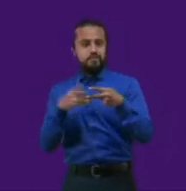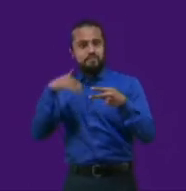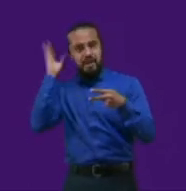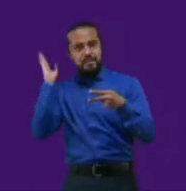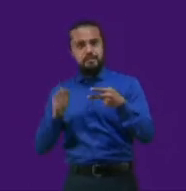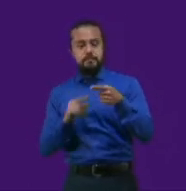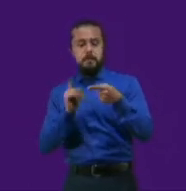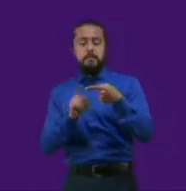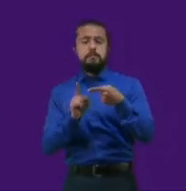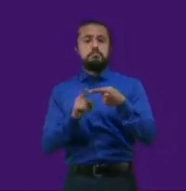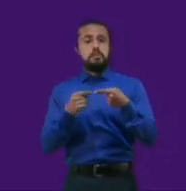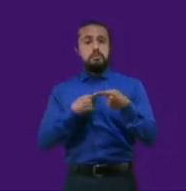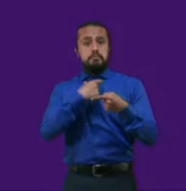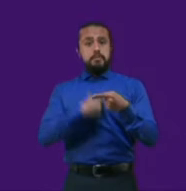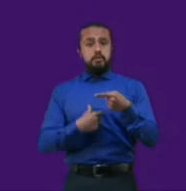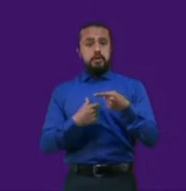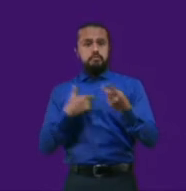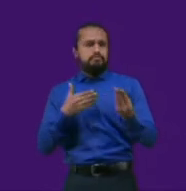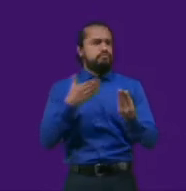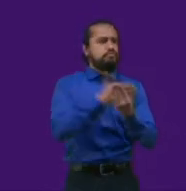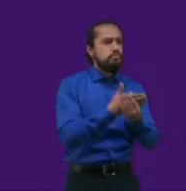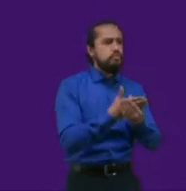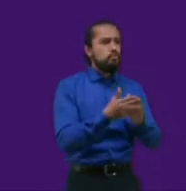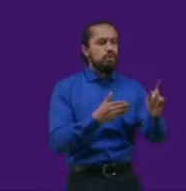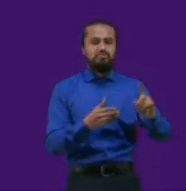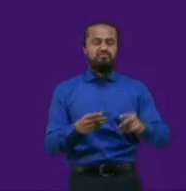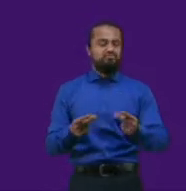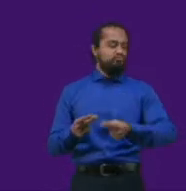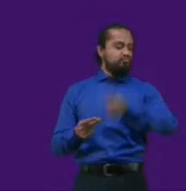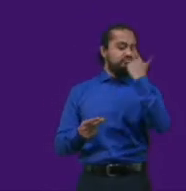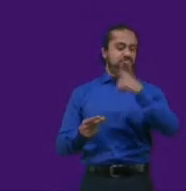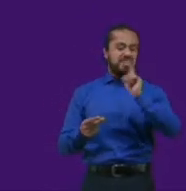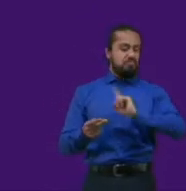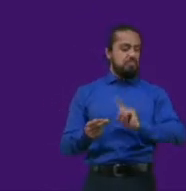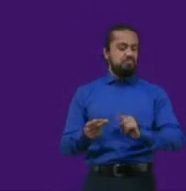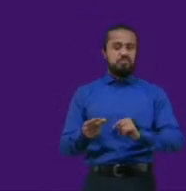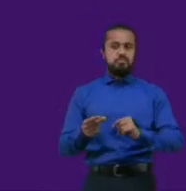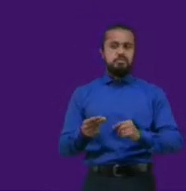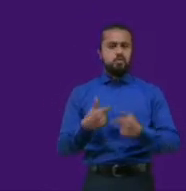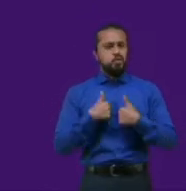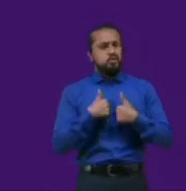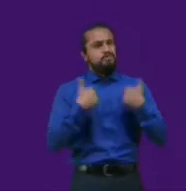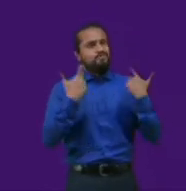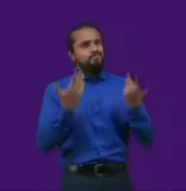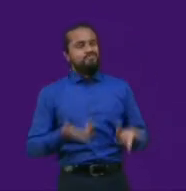donde el personaje que rápidamente me sacaba de allá y yo después entendí que era que no me estaban entendiendo y después hice las paces con